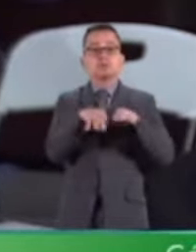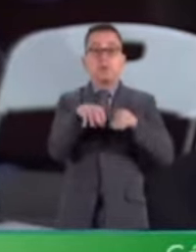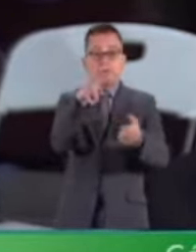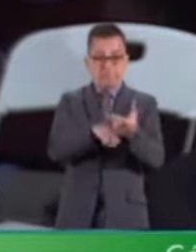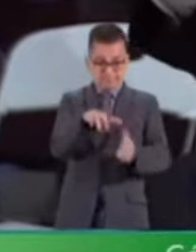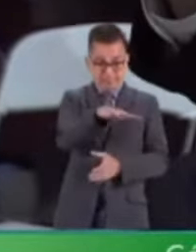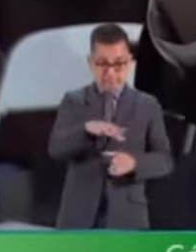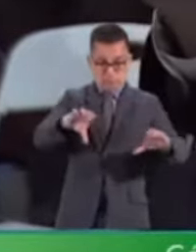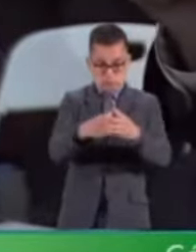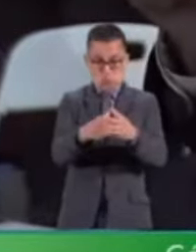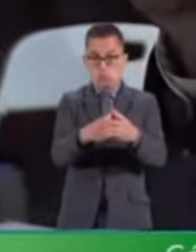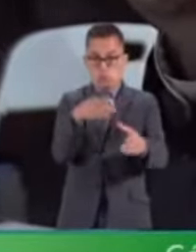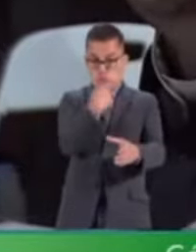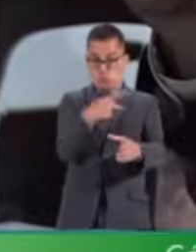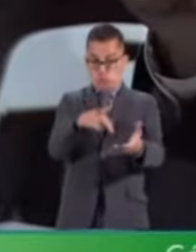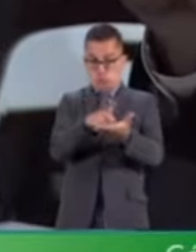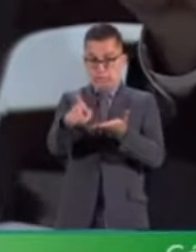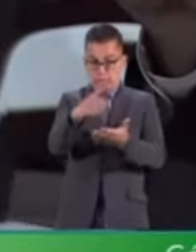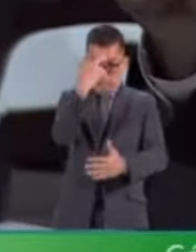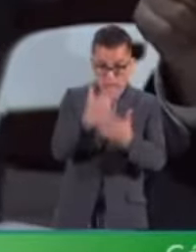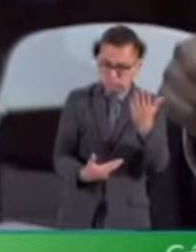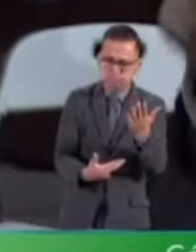de los trabajadores.